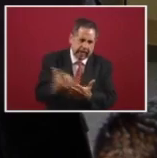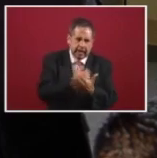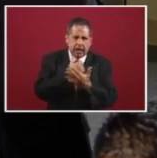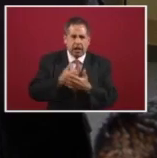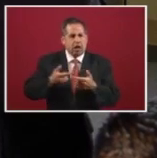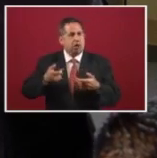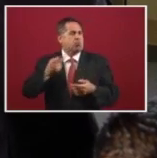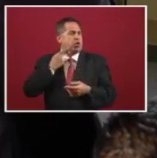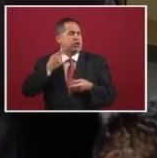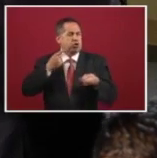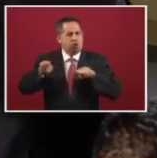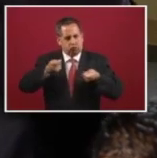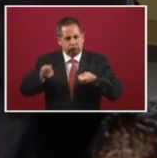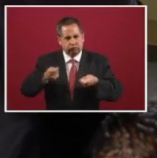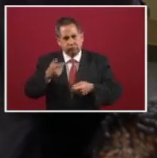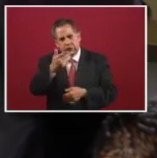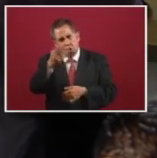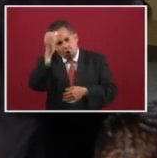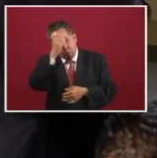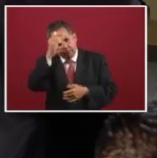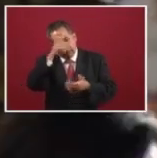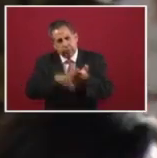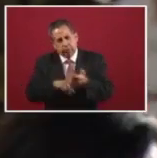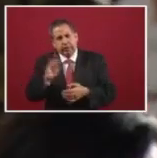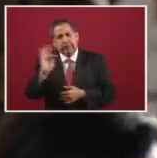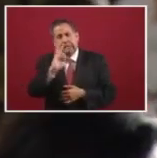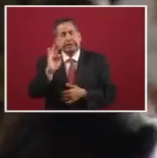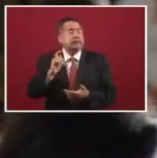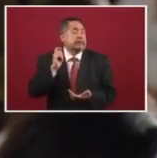político, quisiéramos su opinión sobre si